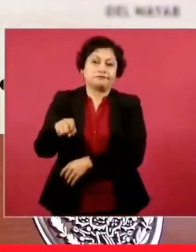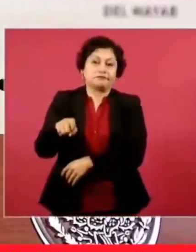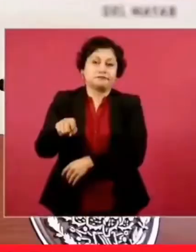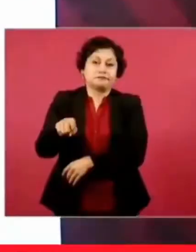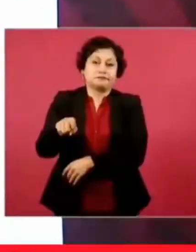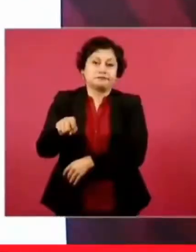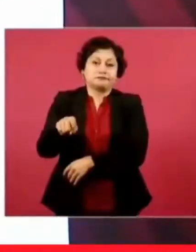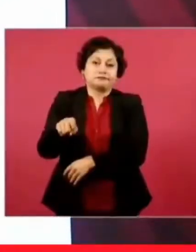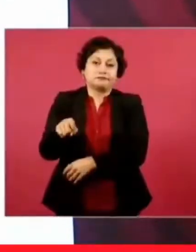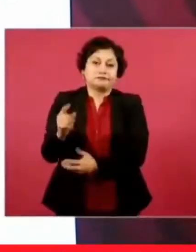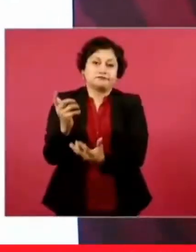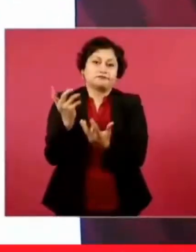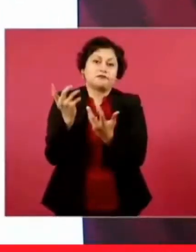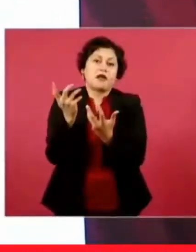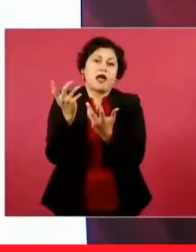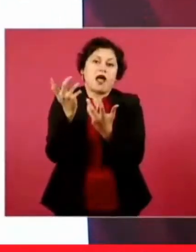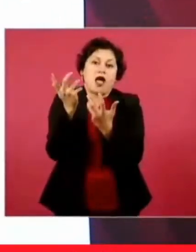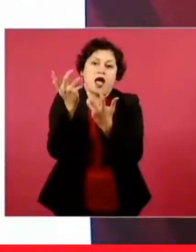ambiciosa